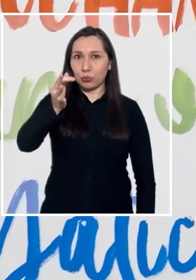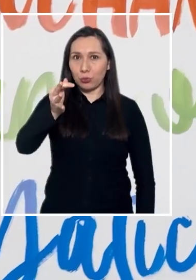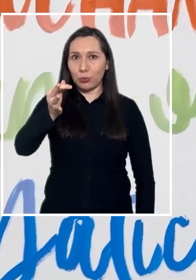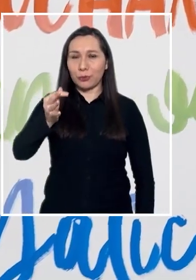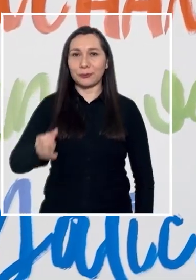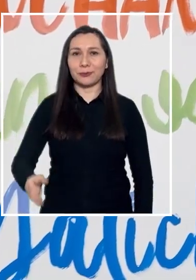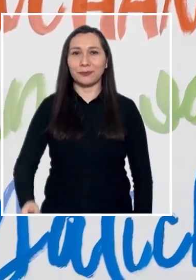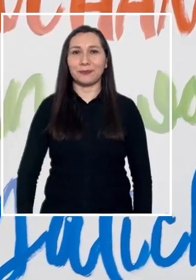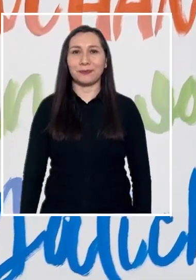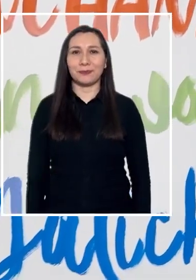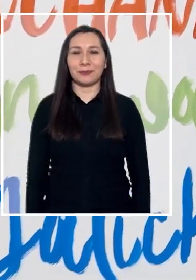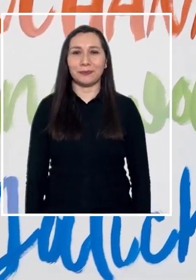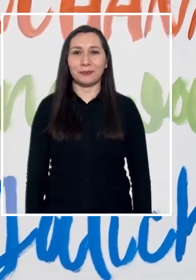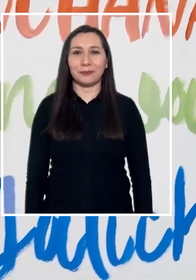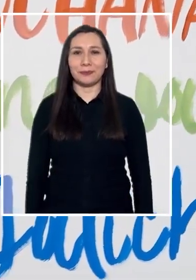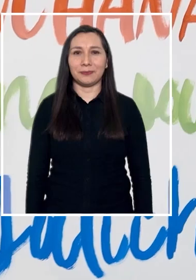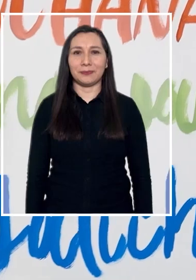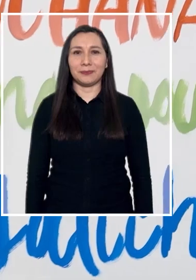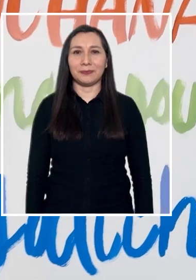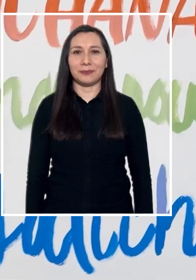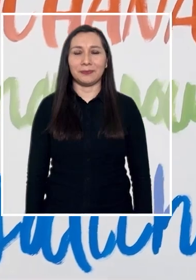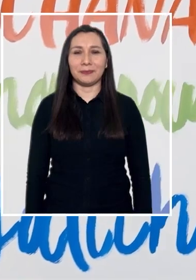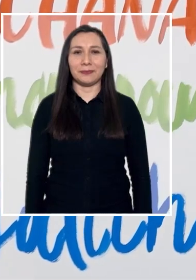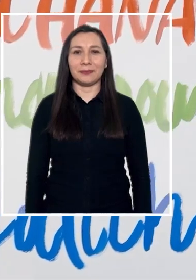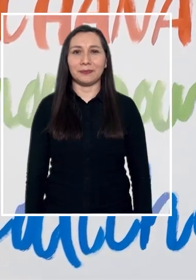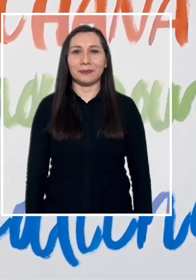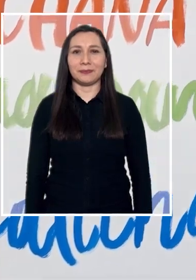Hamuq pacha.